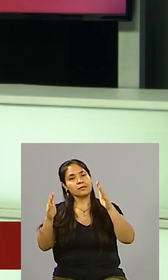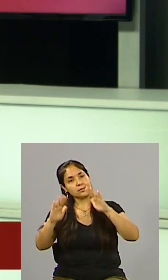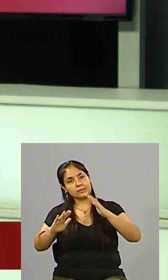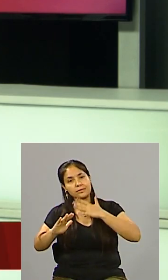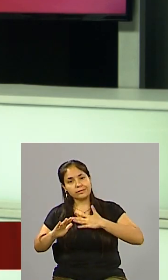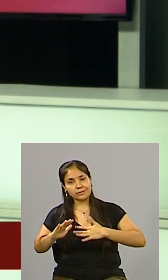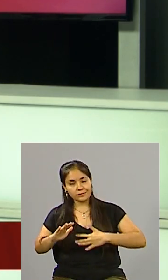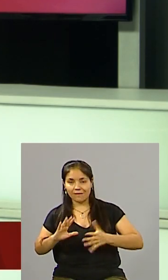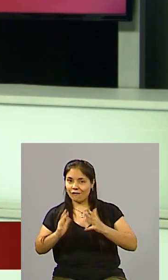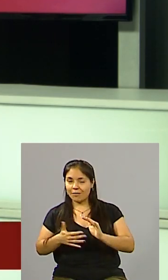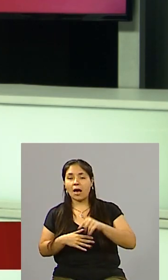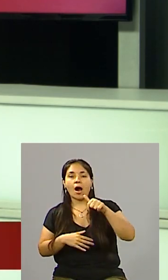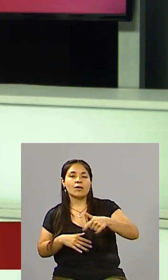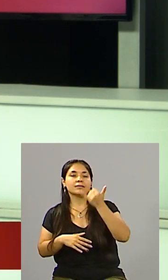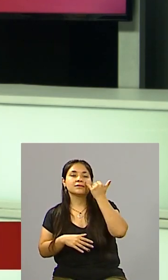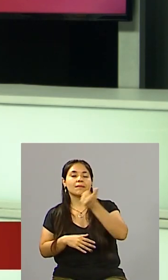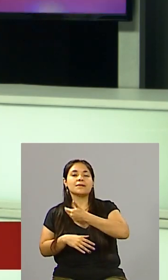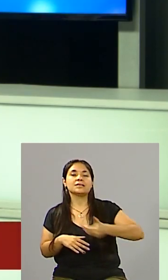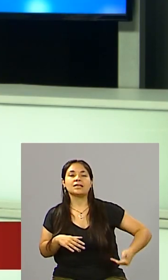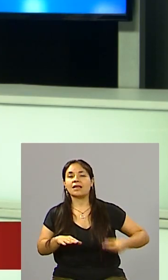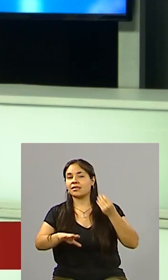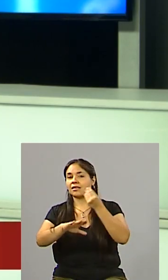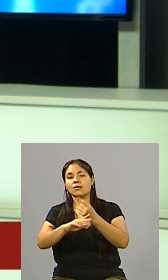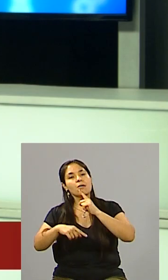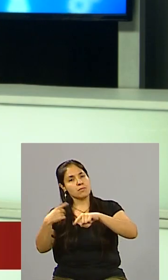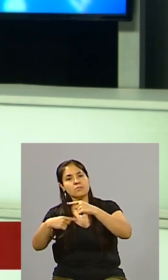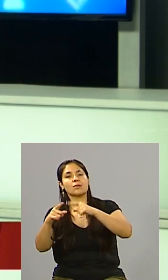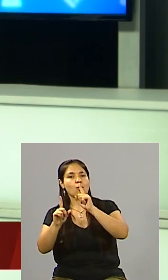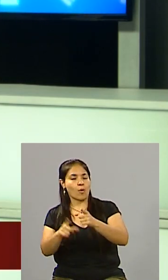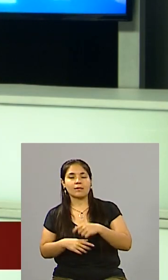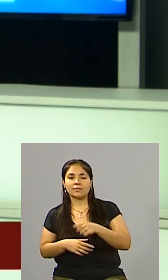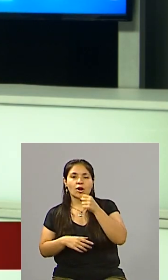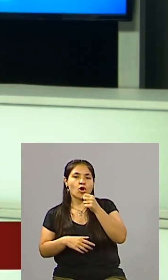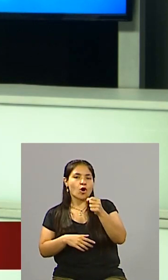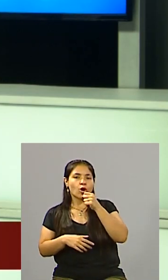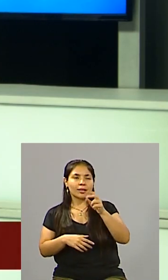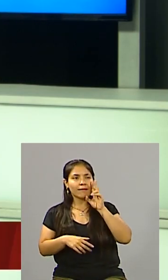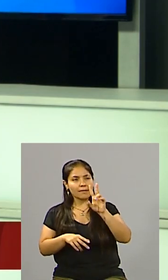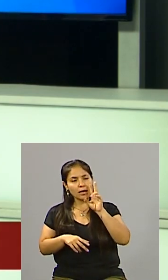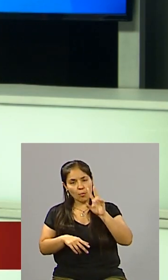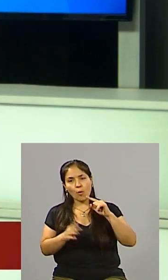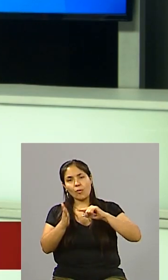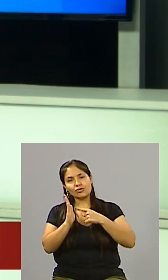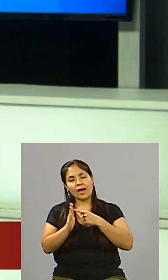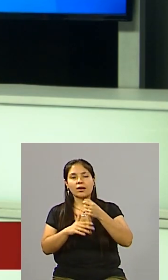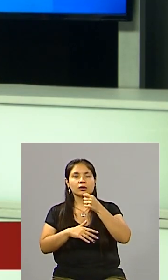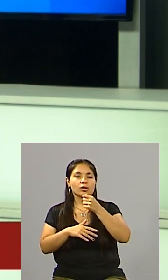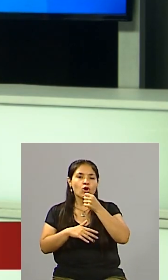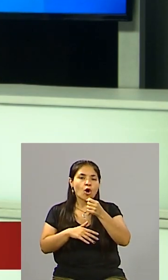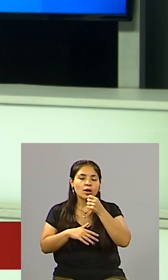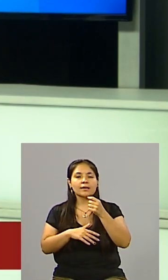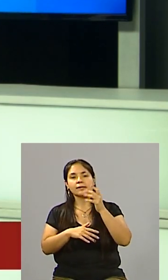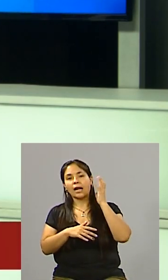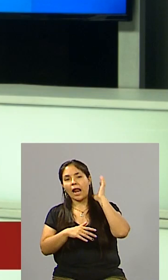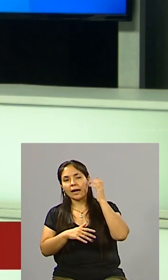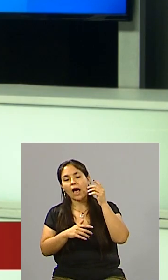ya, como presidente electo, seguimos en el mismo camino. Lo vimos en algunas notas que daba a distintos medios en Buenos Aires y lo cierto es que